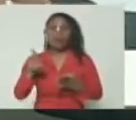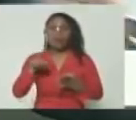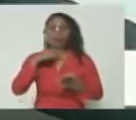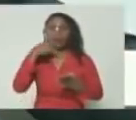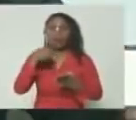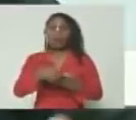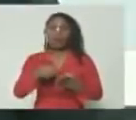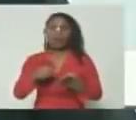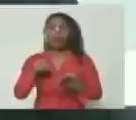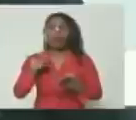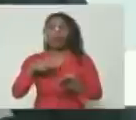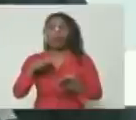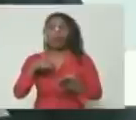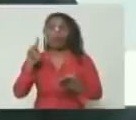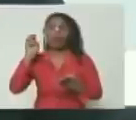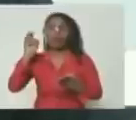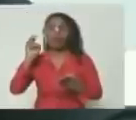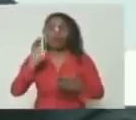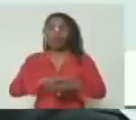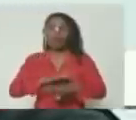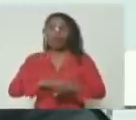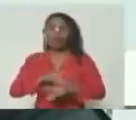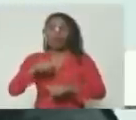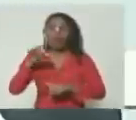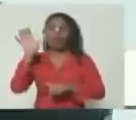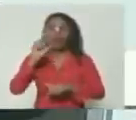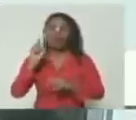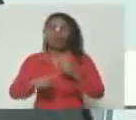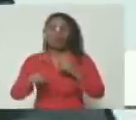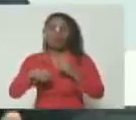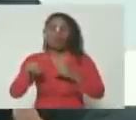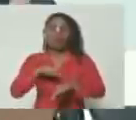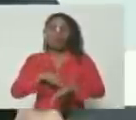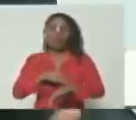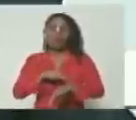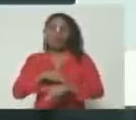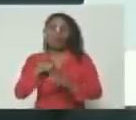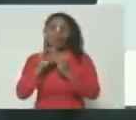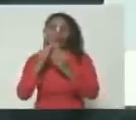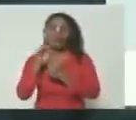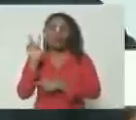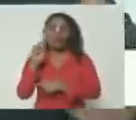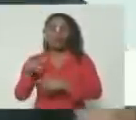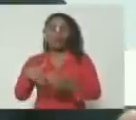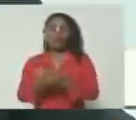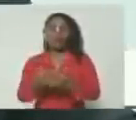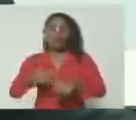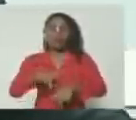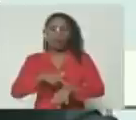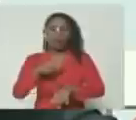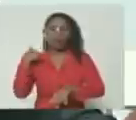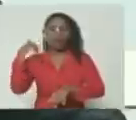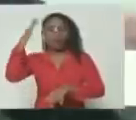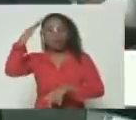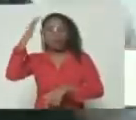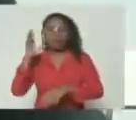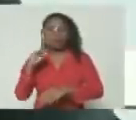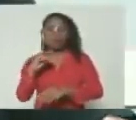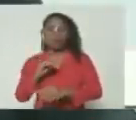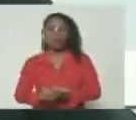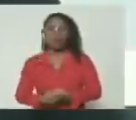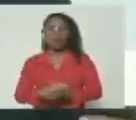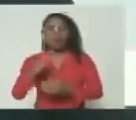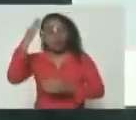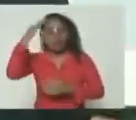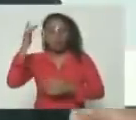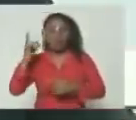esos que ustedes mencionan, cuando se refiere a lo que ha pasado en Caracas en las últimas horas. La familia venezolana que hasta ahora me está escuchando sabe de lo que estoy hablando, sabe